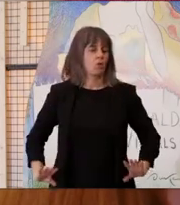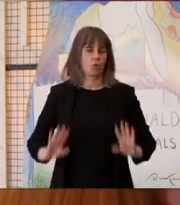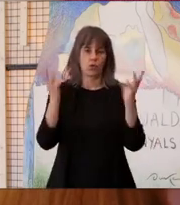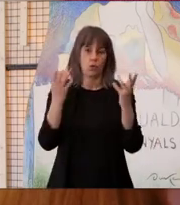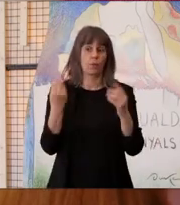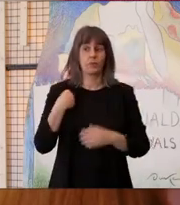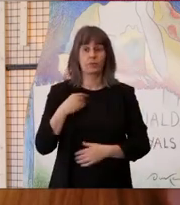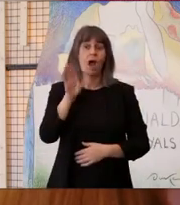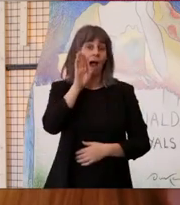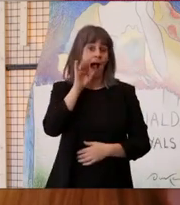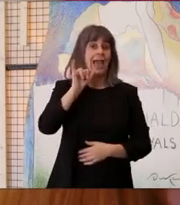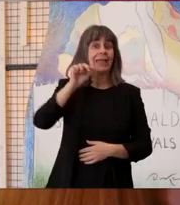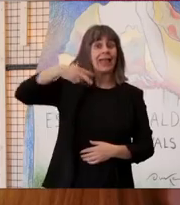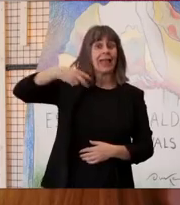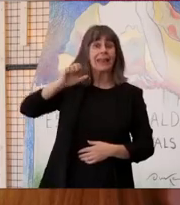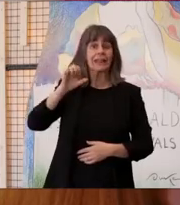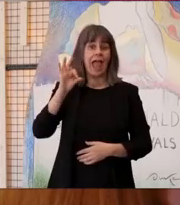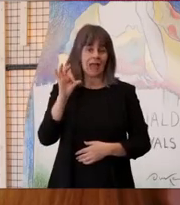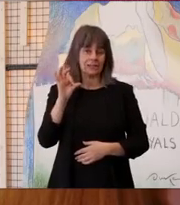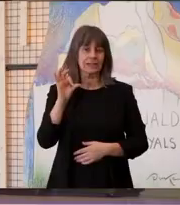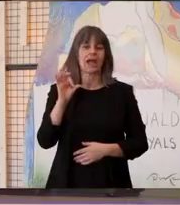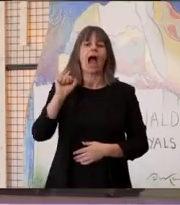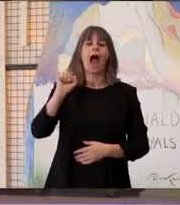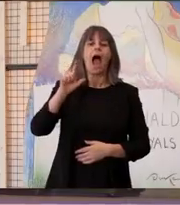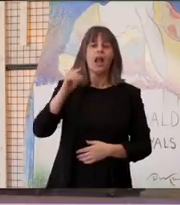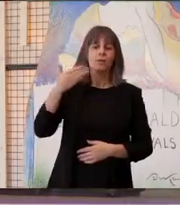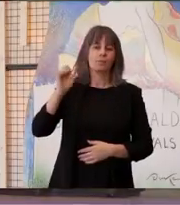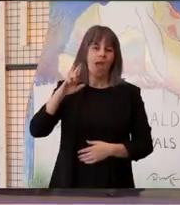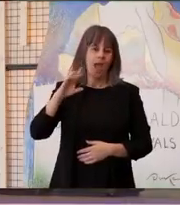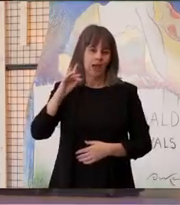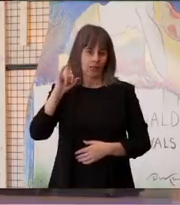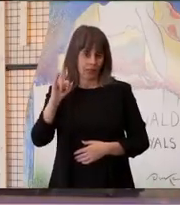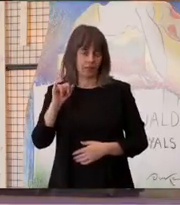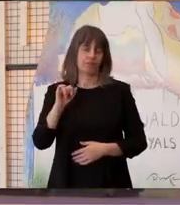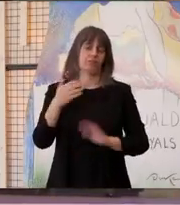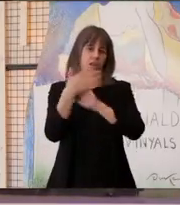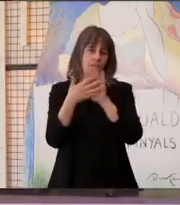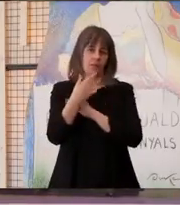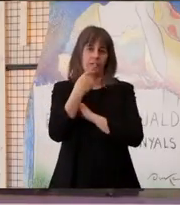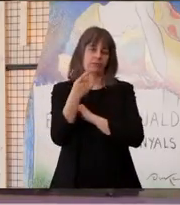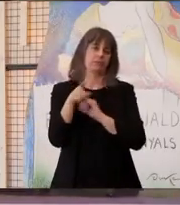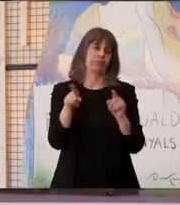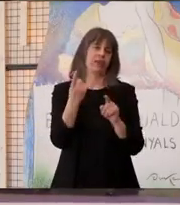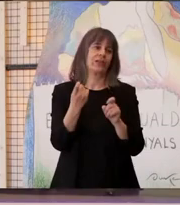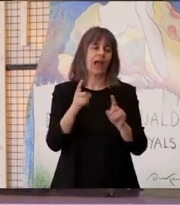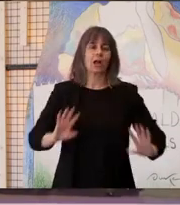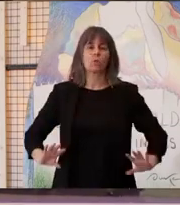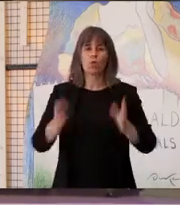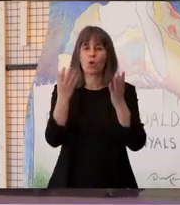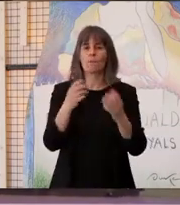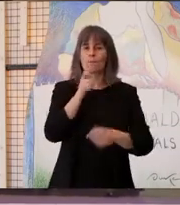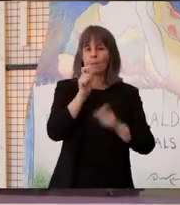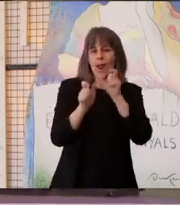Inés alberdi una revolución de palabras de pensamiento de